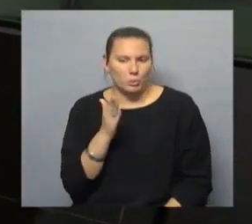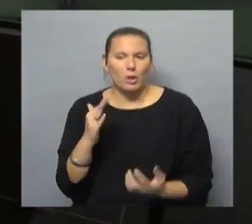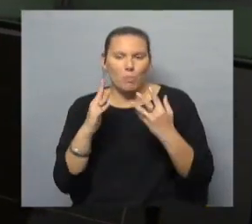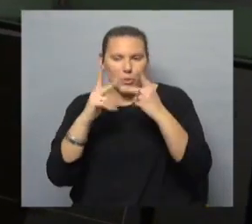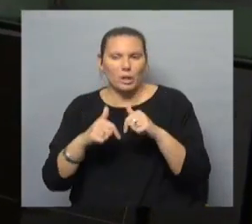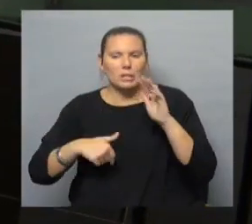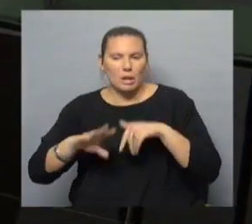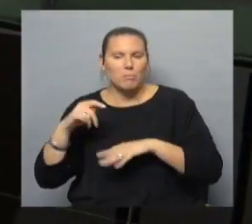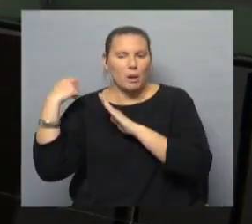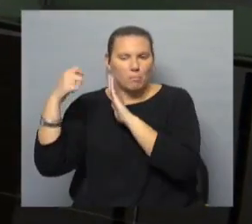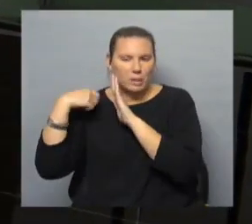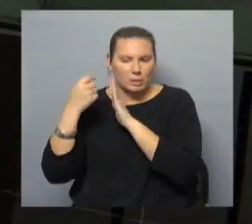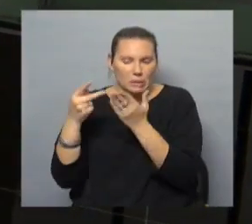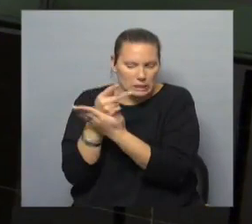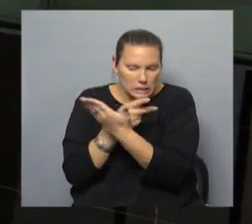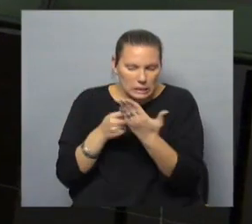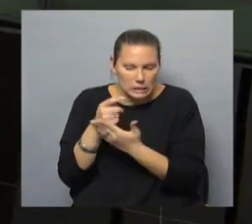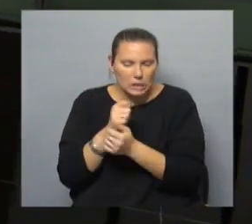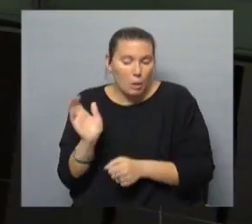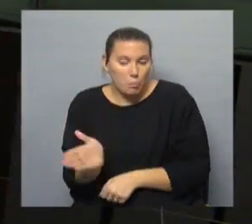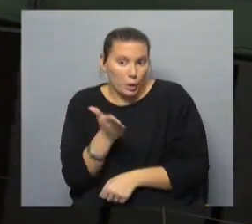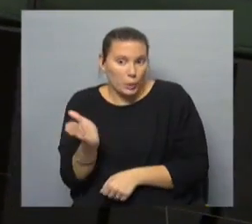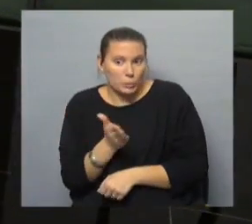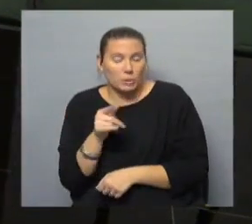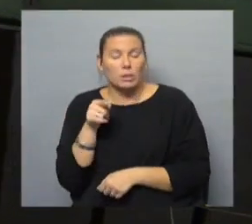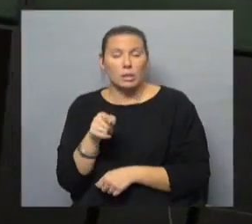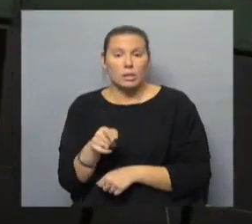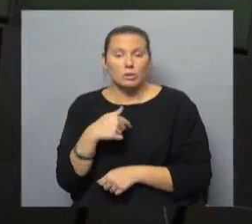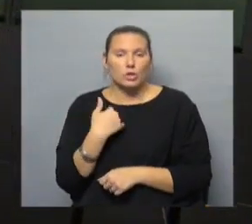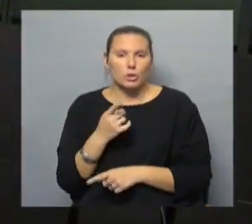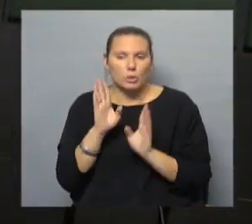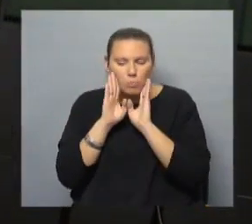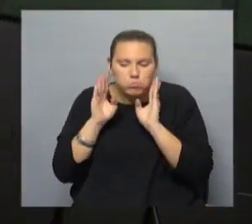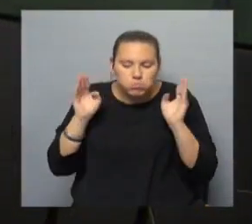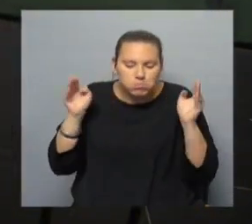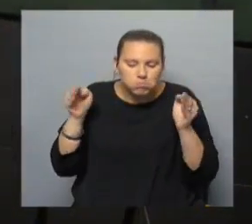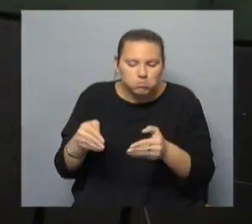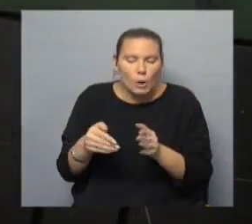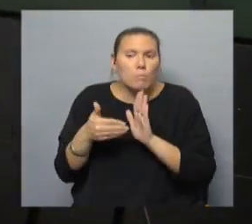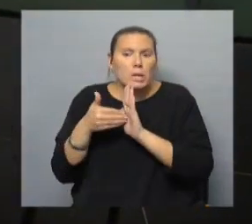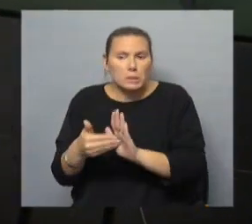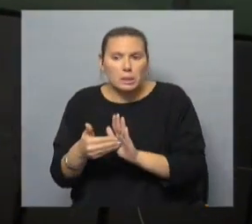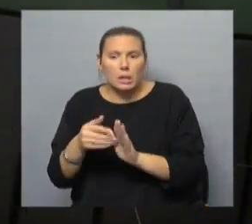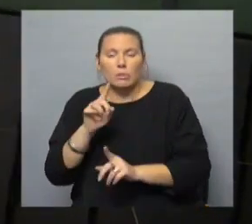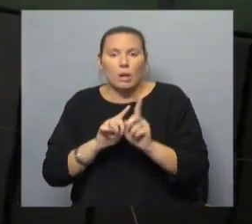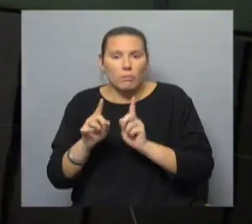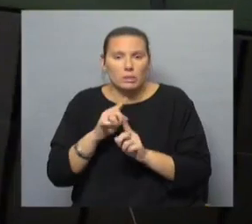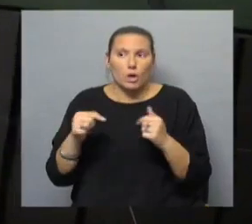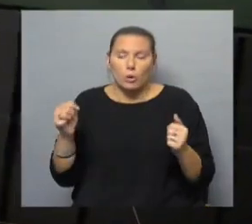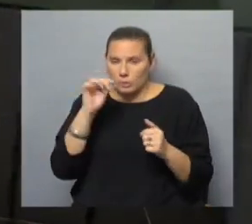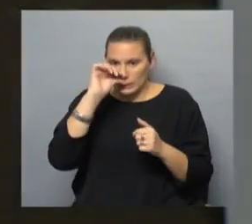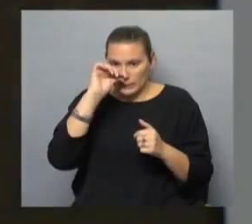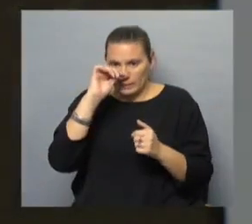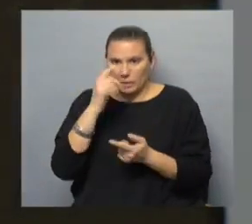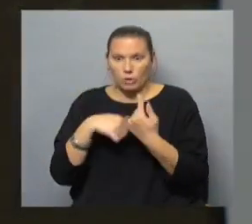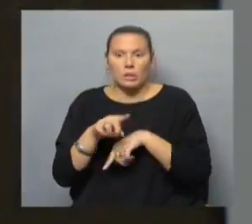organizan mucho más la película, diseñan toda la parte de producción, y eso hace como que yo no esté tanto mirando o de pronto presentando la determinada cosa o otra,